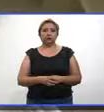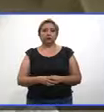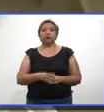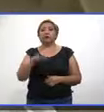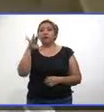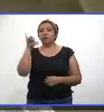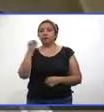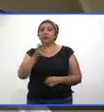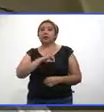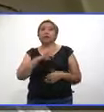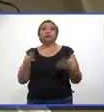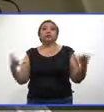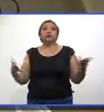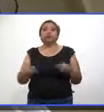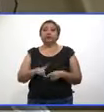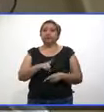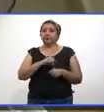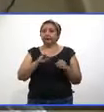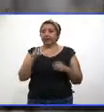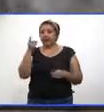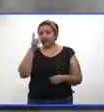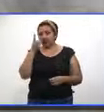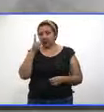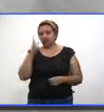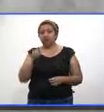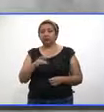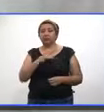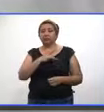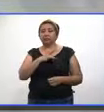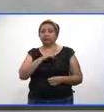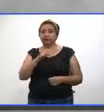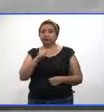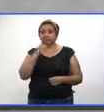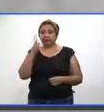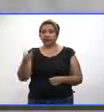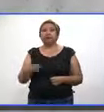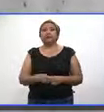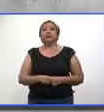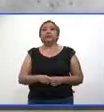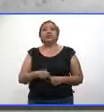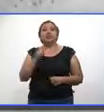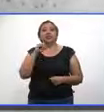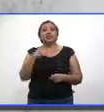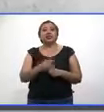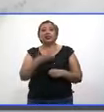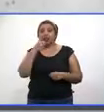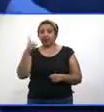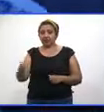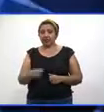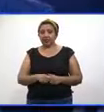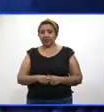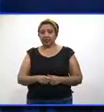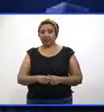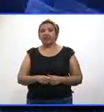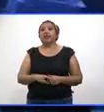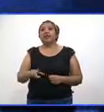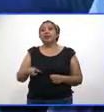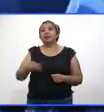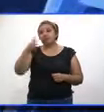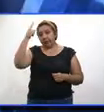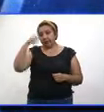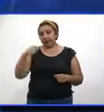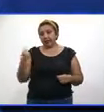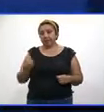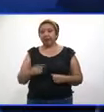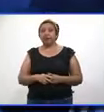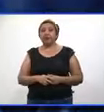Las caries pueden ocasionar desde la pérdida dental hasta un infarto, manifestó el estomatólogo Jorge Castilla Romero. Dolores